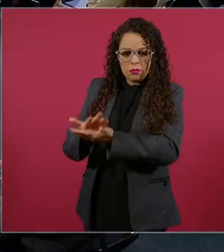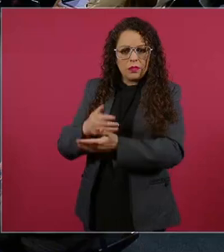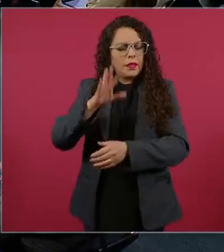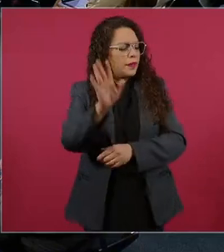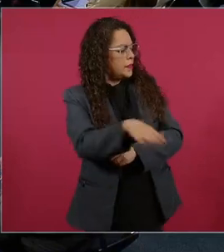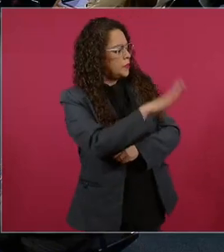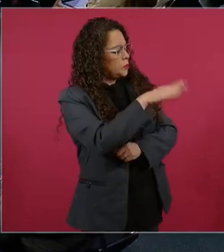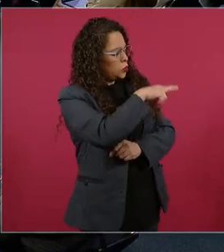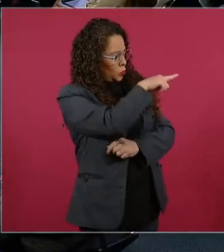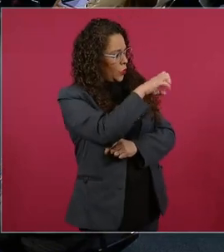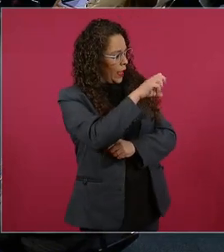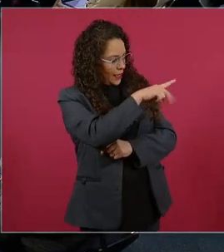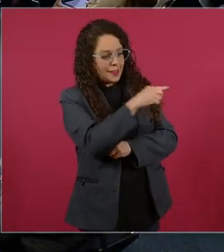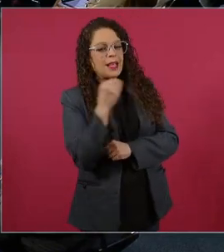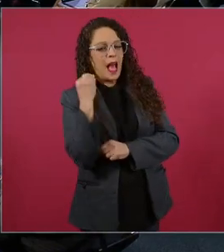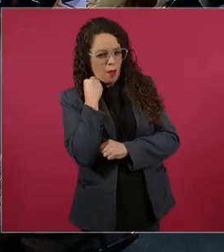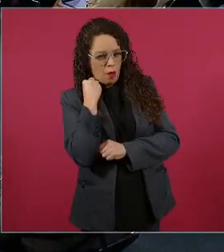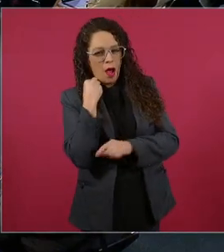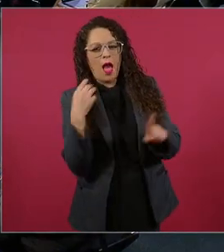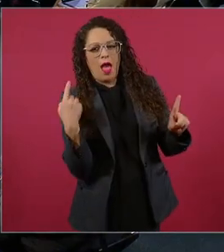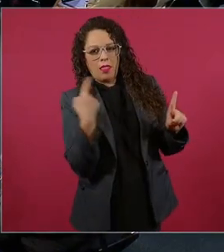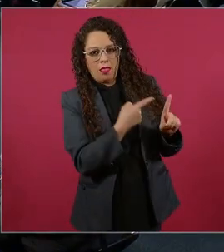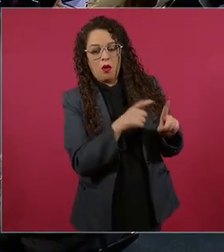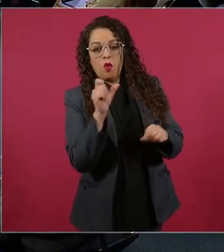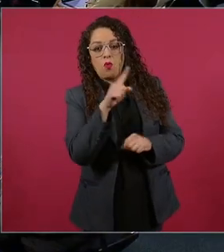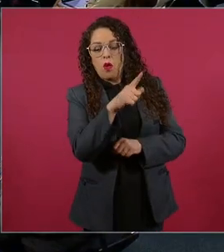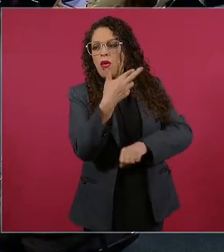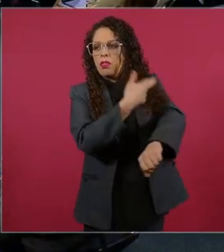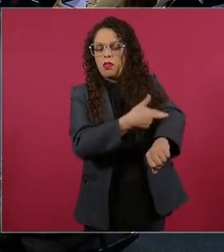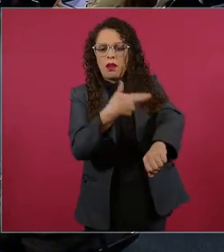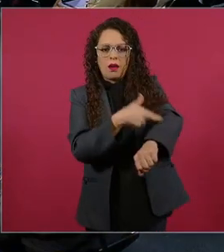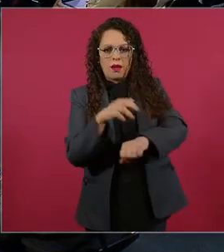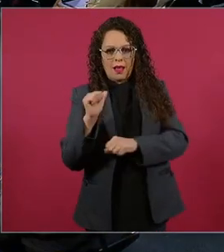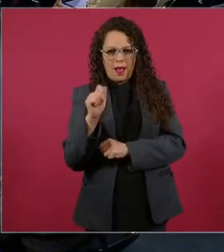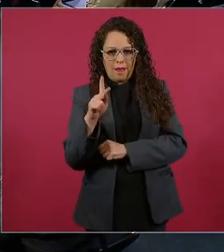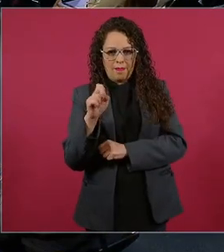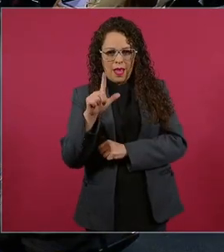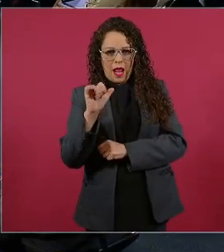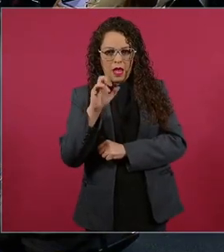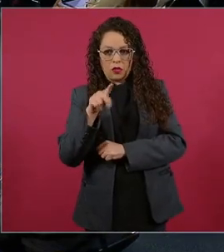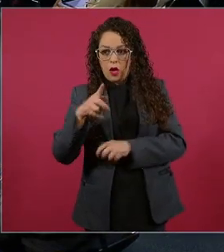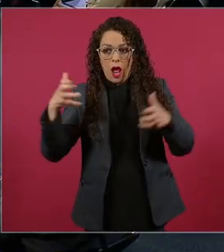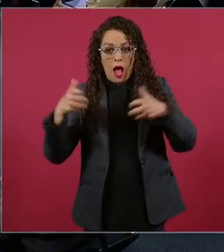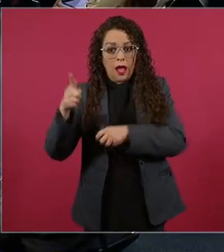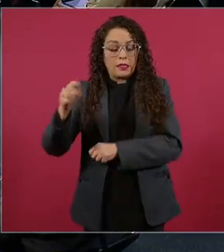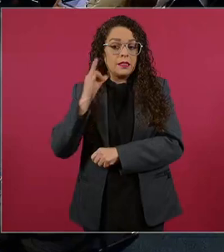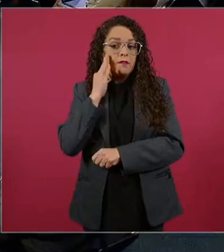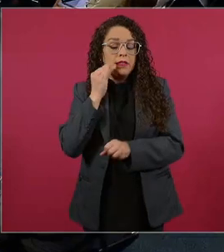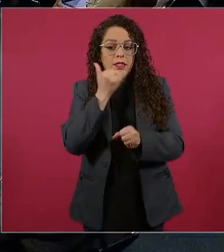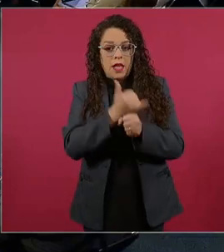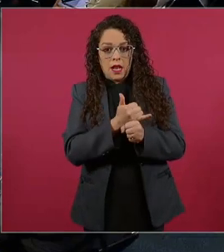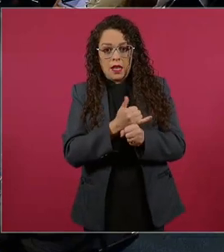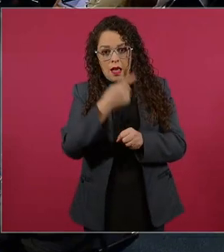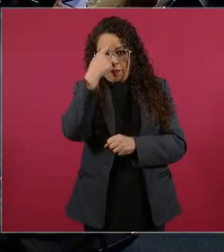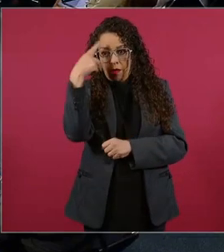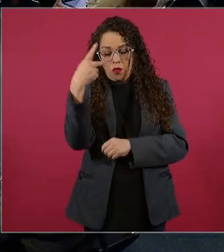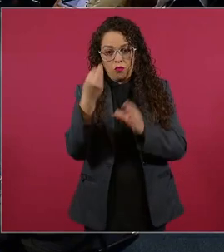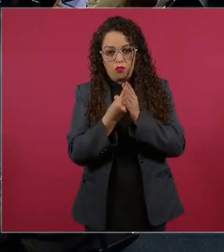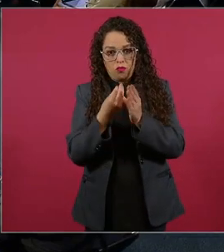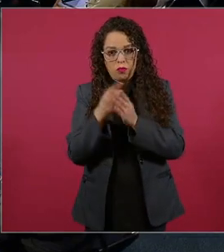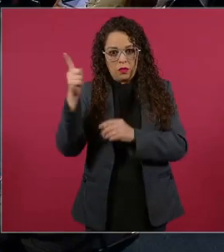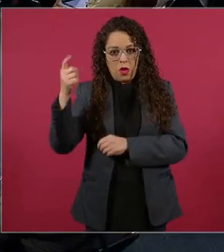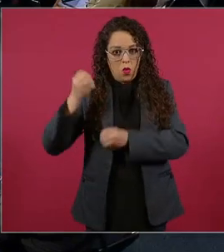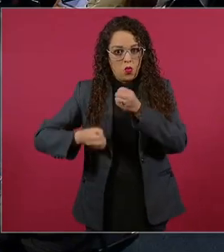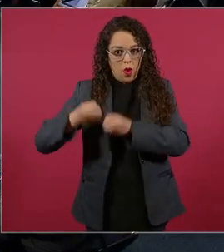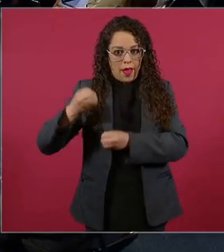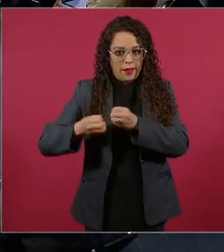hay una apelación así de la fiscalía al Poder Judicial, a un